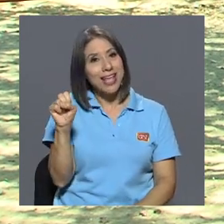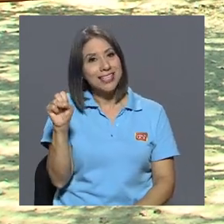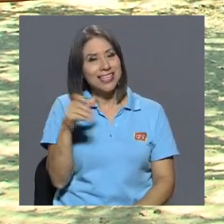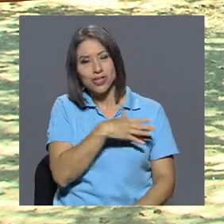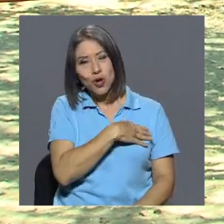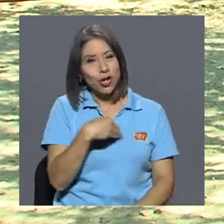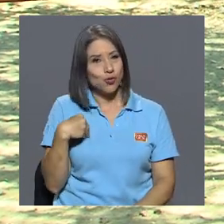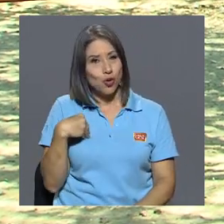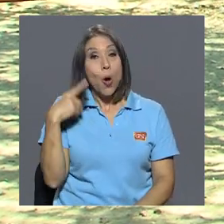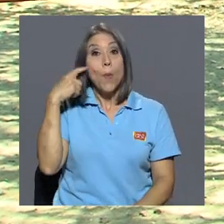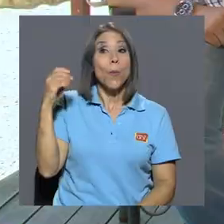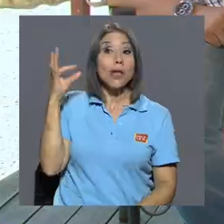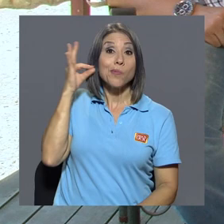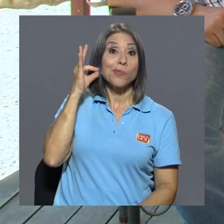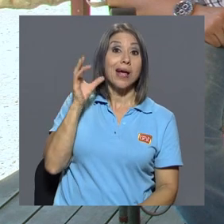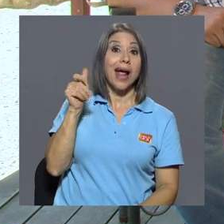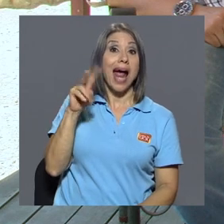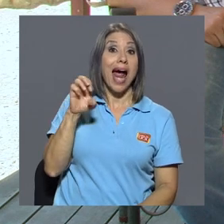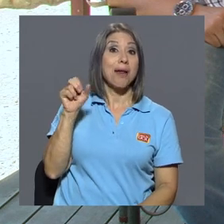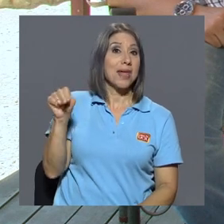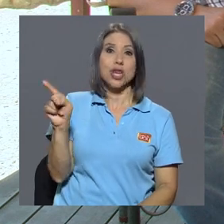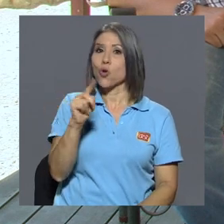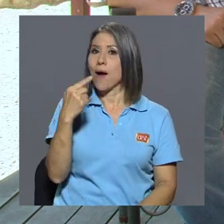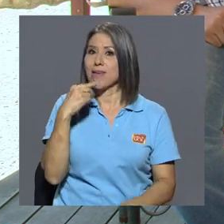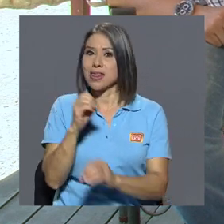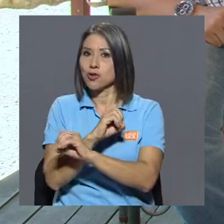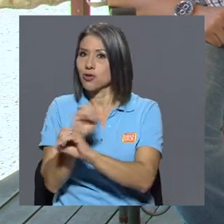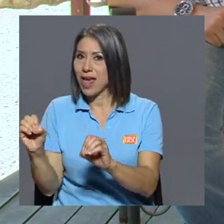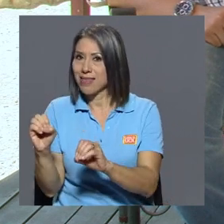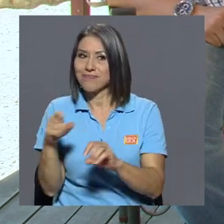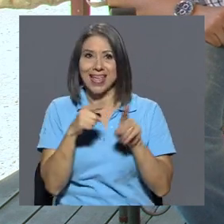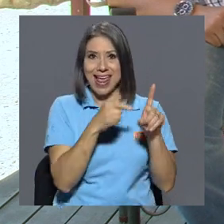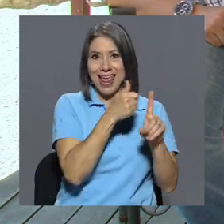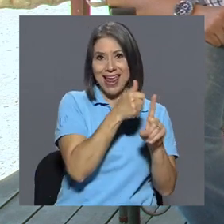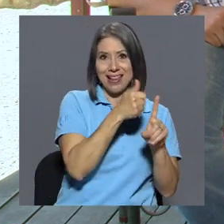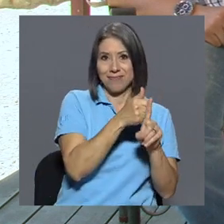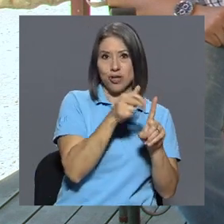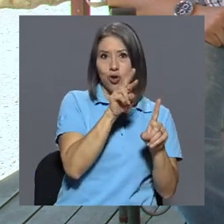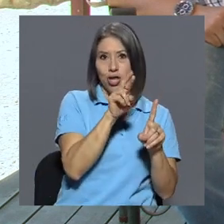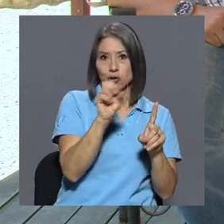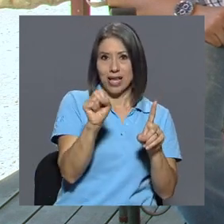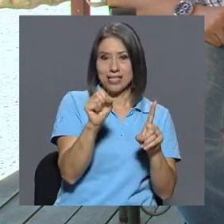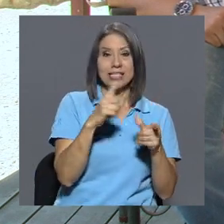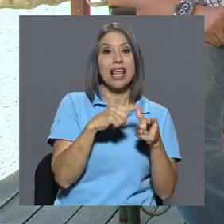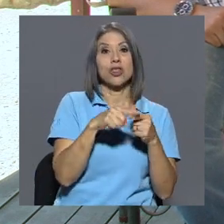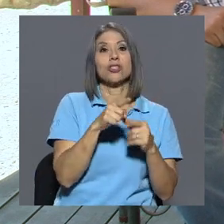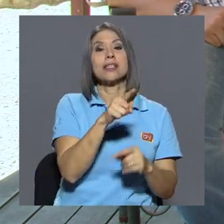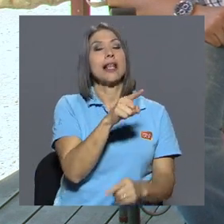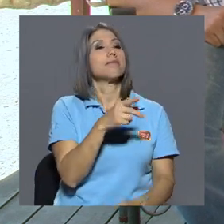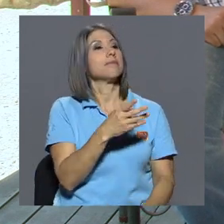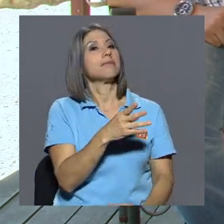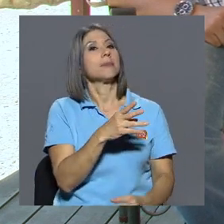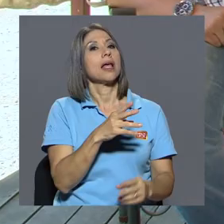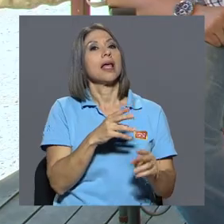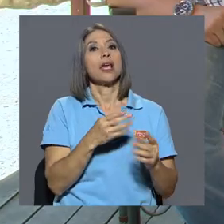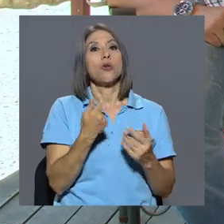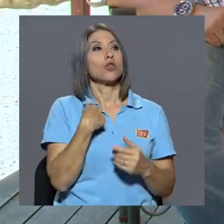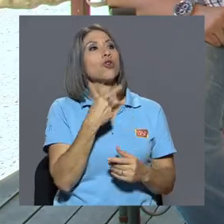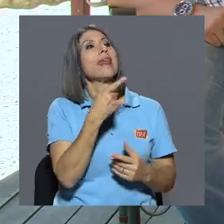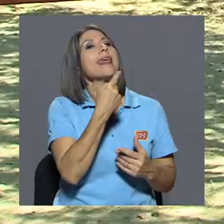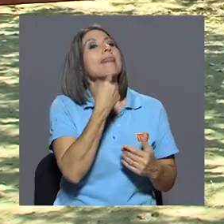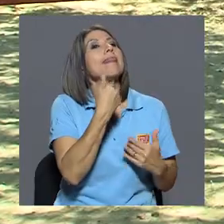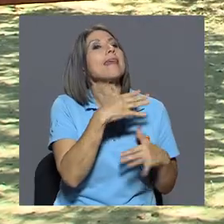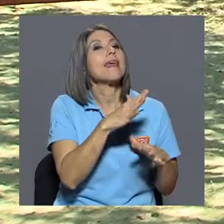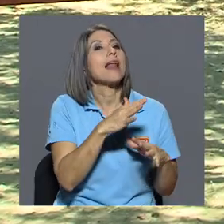eso. Eso era cosa de él. Entonces se paró, se puso de pie, fue, me abrió la puerta y me